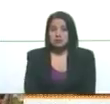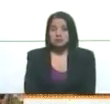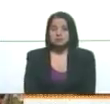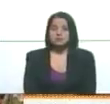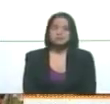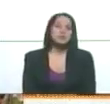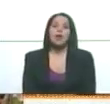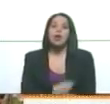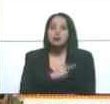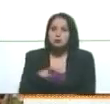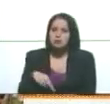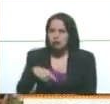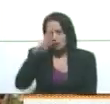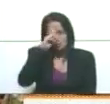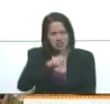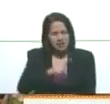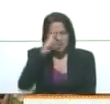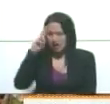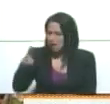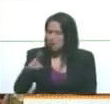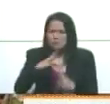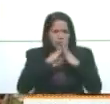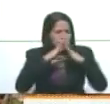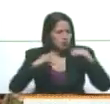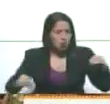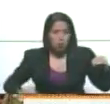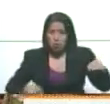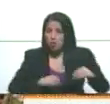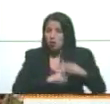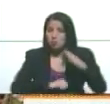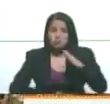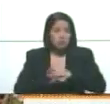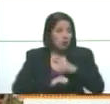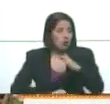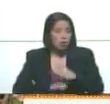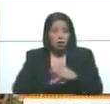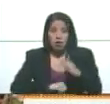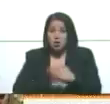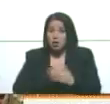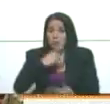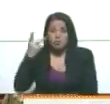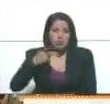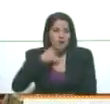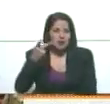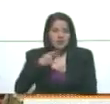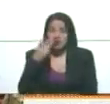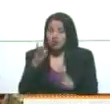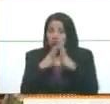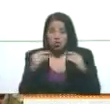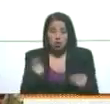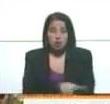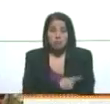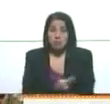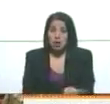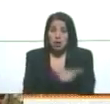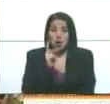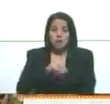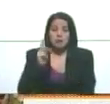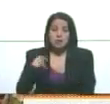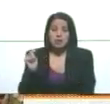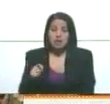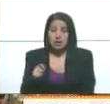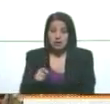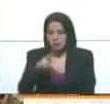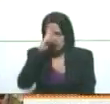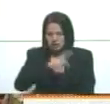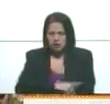Nosotros respetamos todos los partidos y le damos todo nuestro apoyo a los partidos políticos. Todos, todos. Nuestros hermanos del Gran Polo Patriótico los respetamos